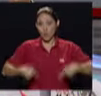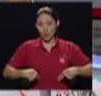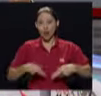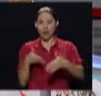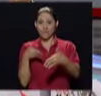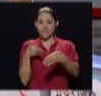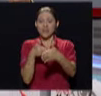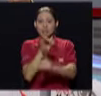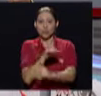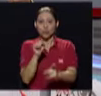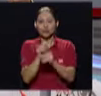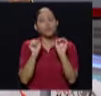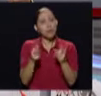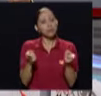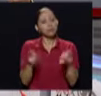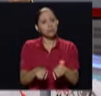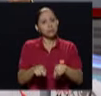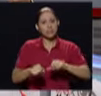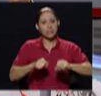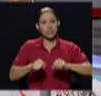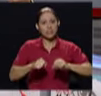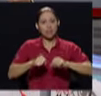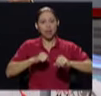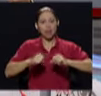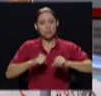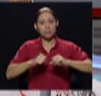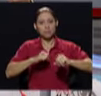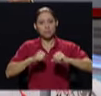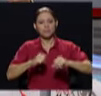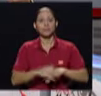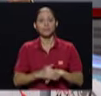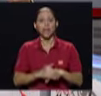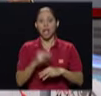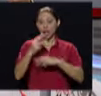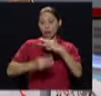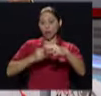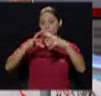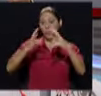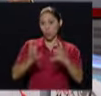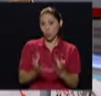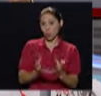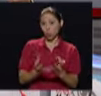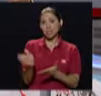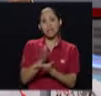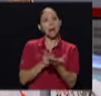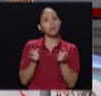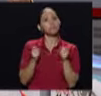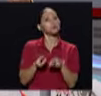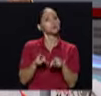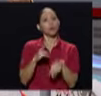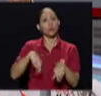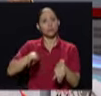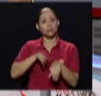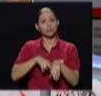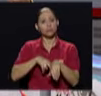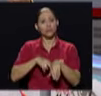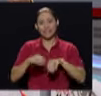la corteza y se puede generar algún tipo de sismicidad. En el mundo es algo muy común